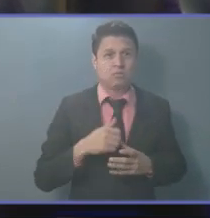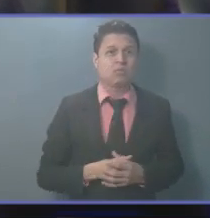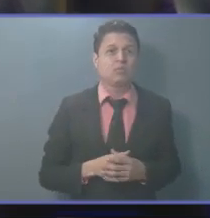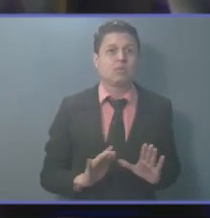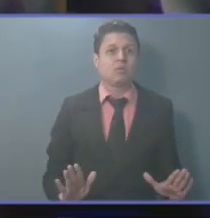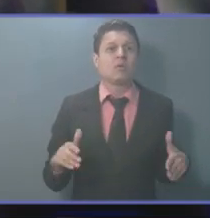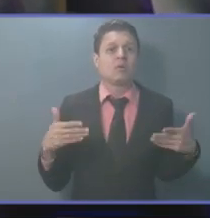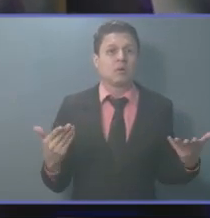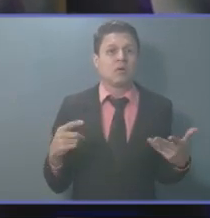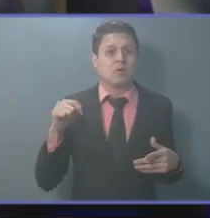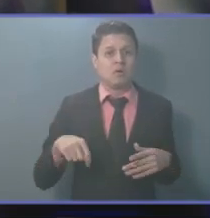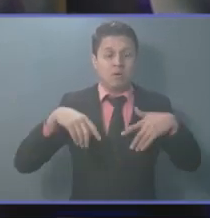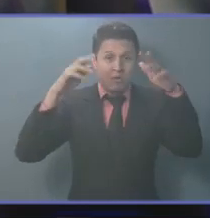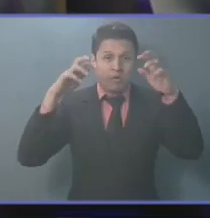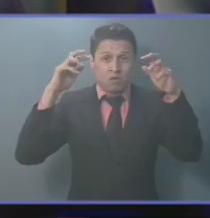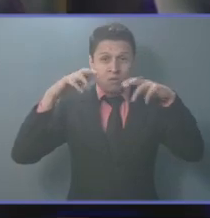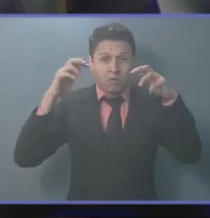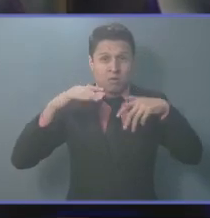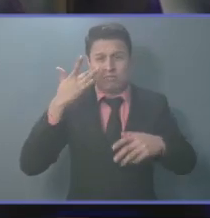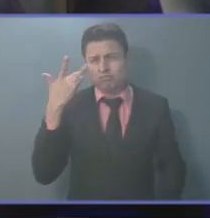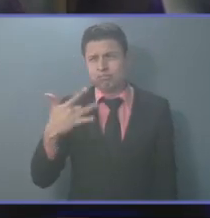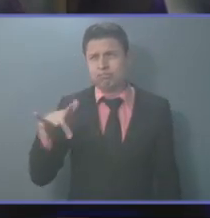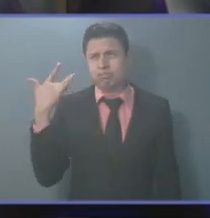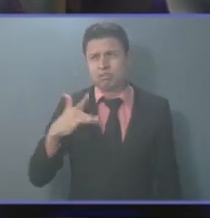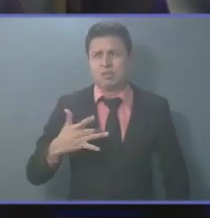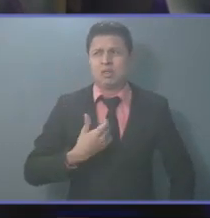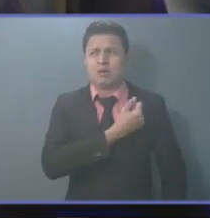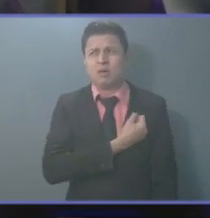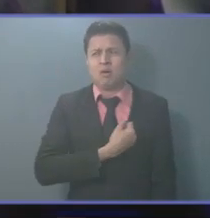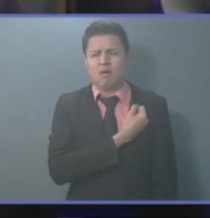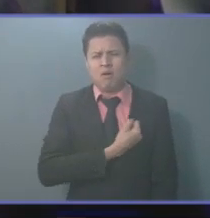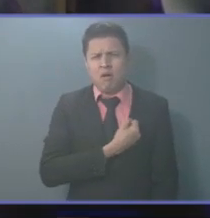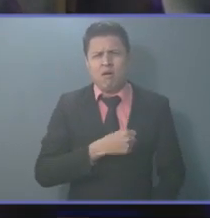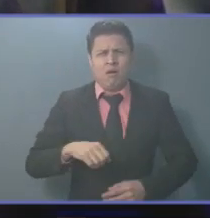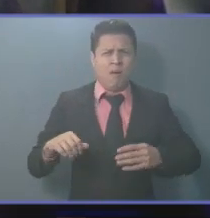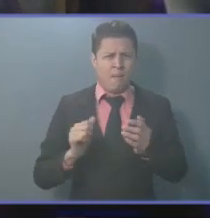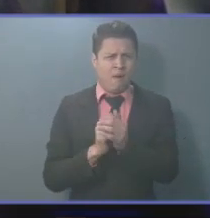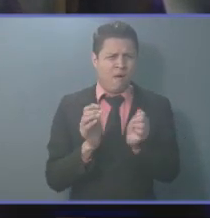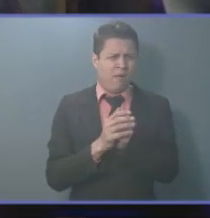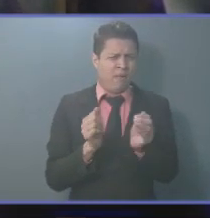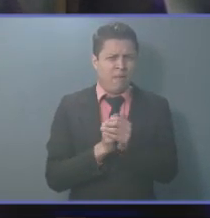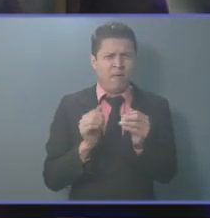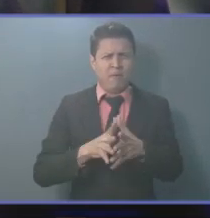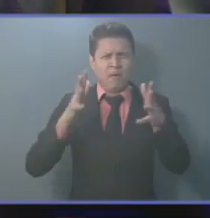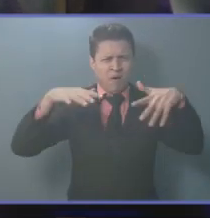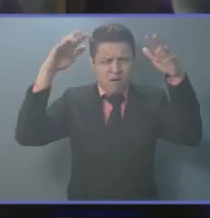de cómo esta tormenta hizo daños enormes,